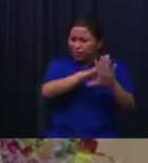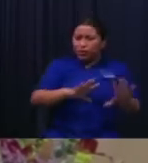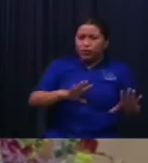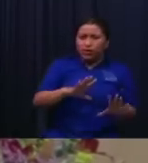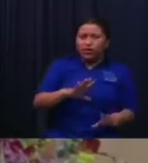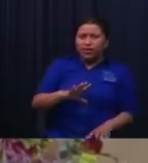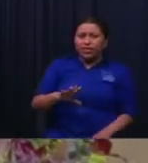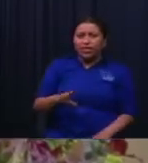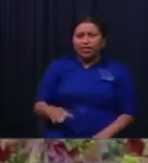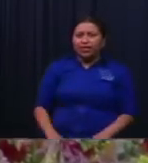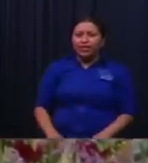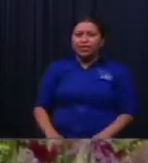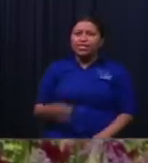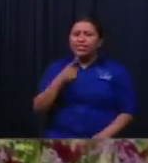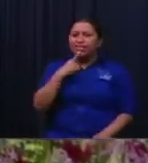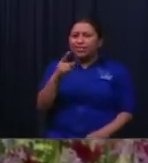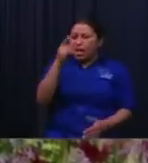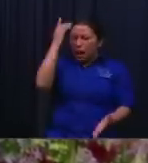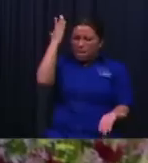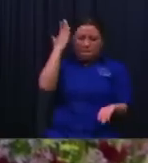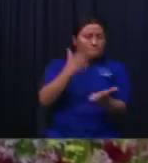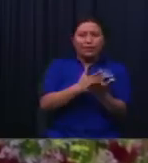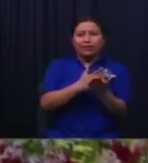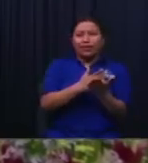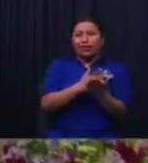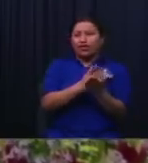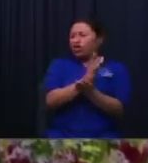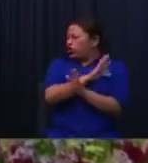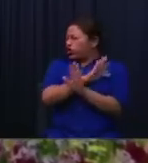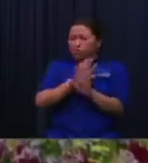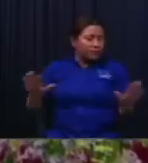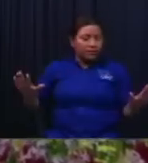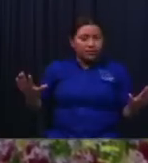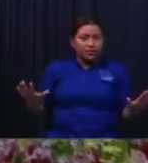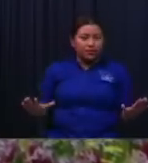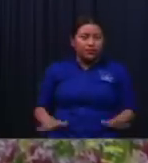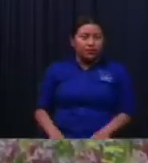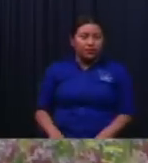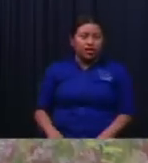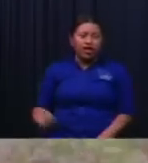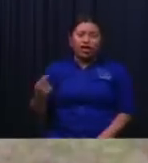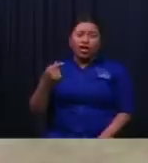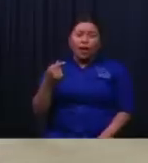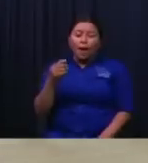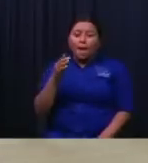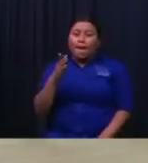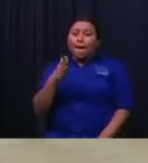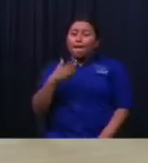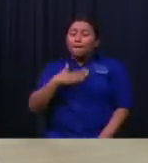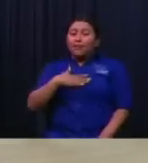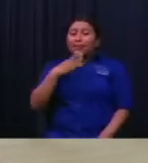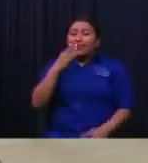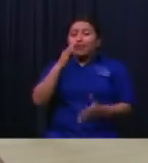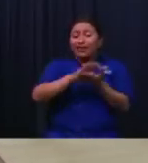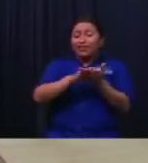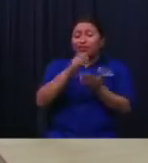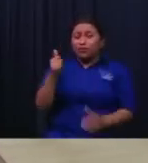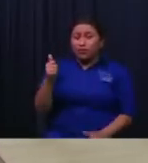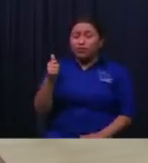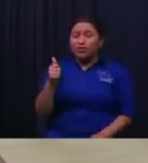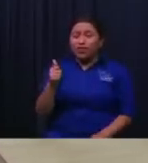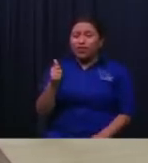Mira, hermano, un día mi esposa me dice, mira, yo siento mi corazón. Que hay que orar por la casa otra